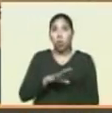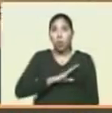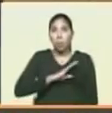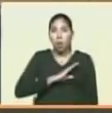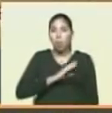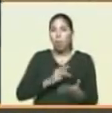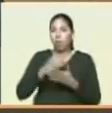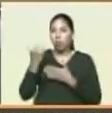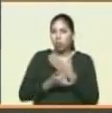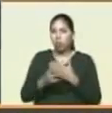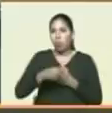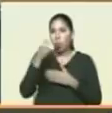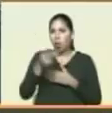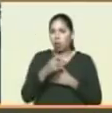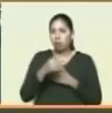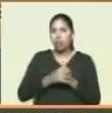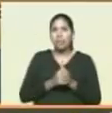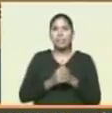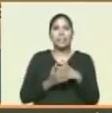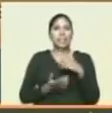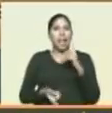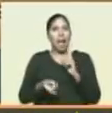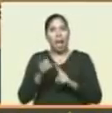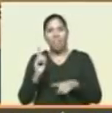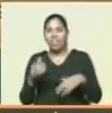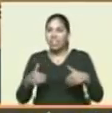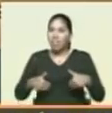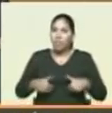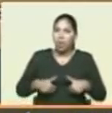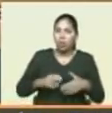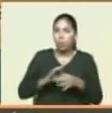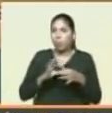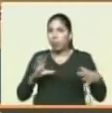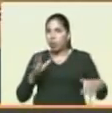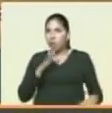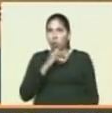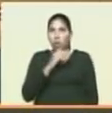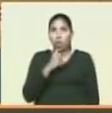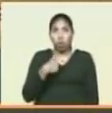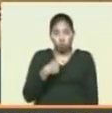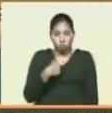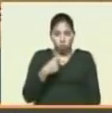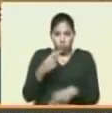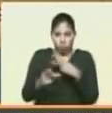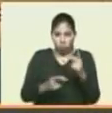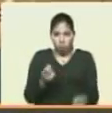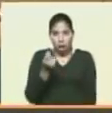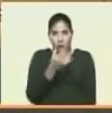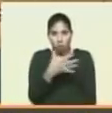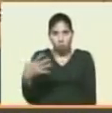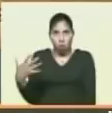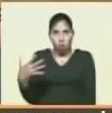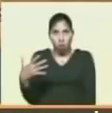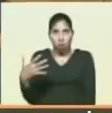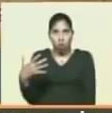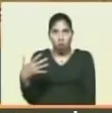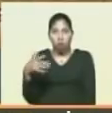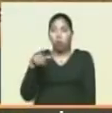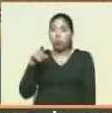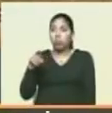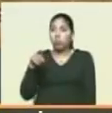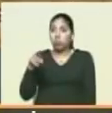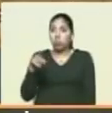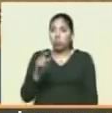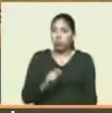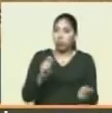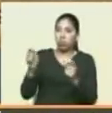político dispersamos los esfuerzos. Yo produzco el arroz y entonces lo acopio. Y no se lo